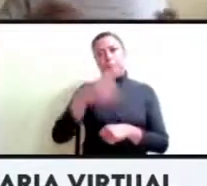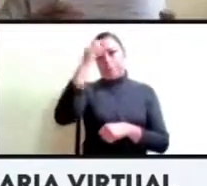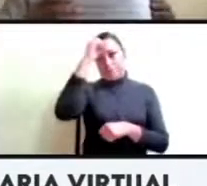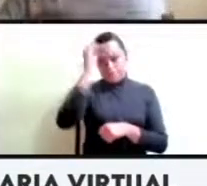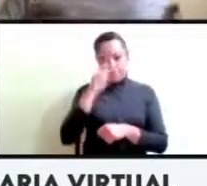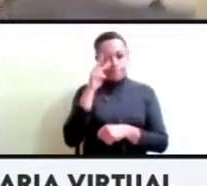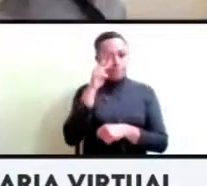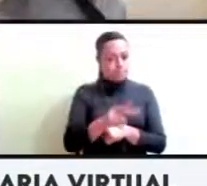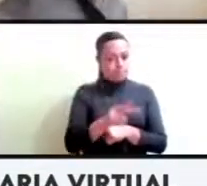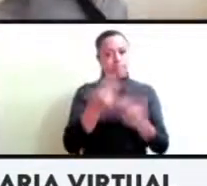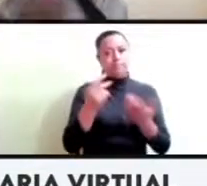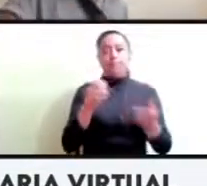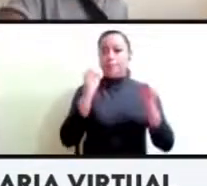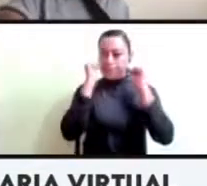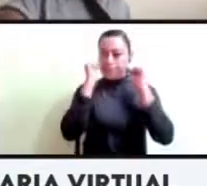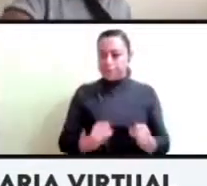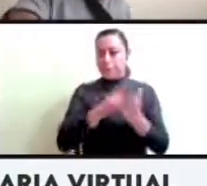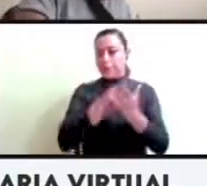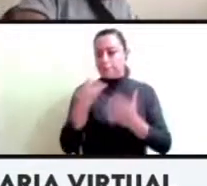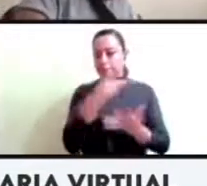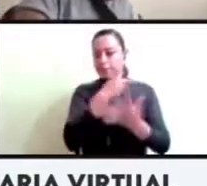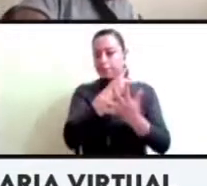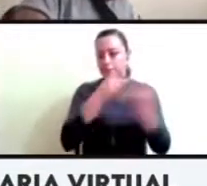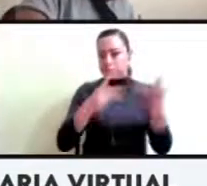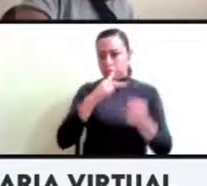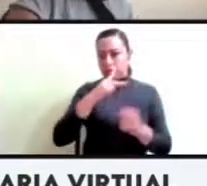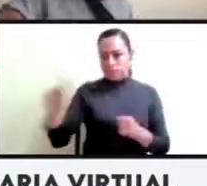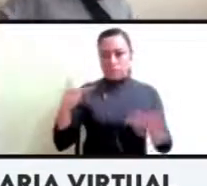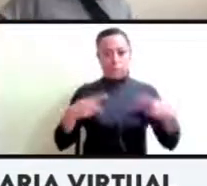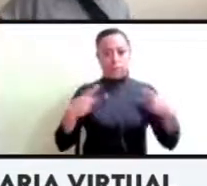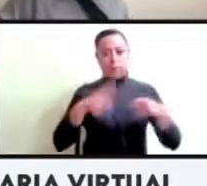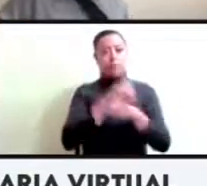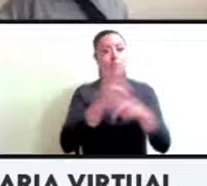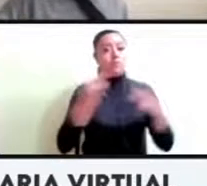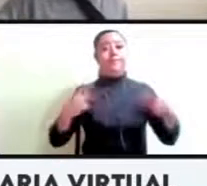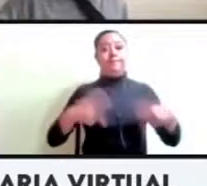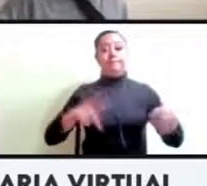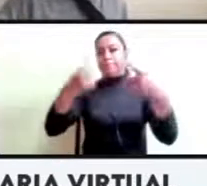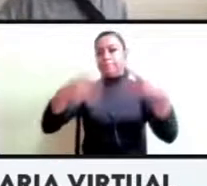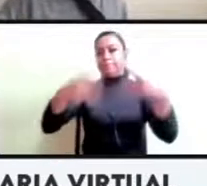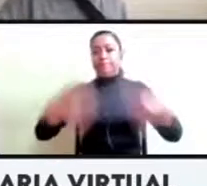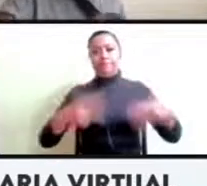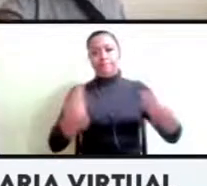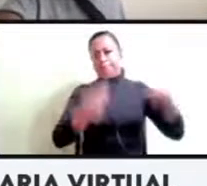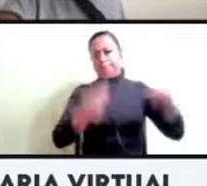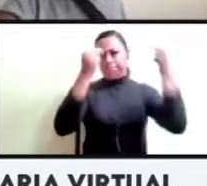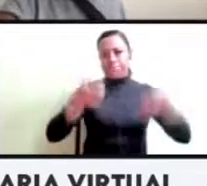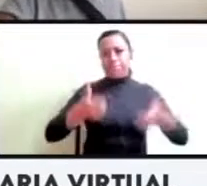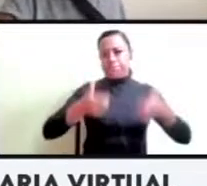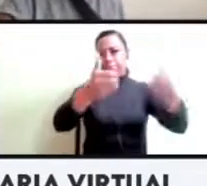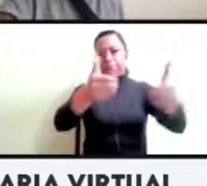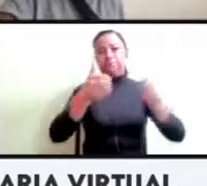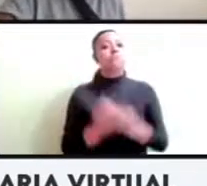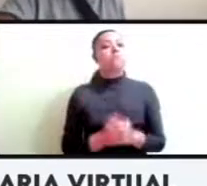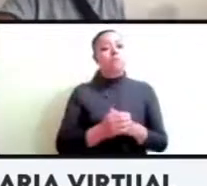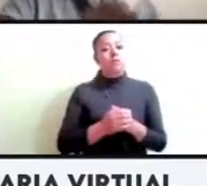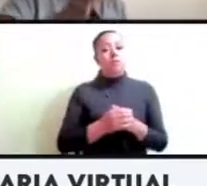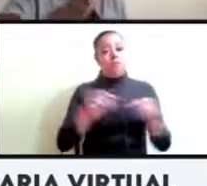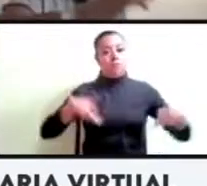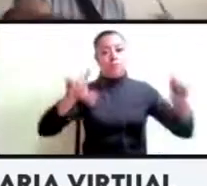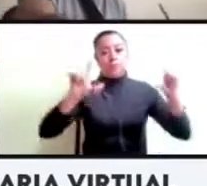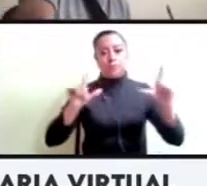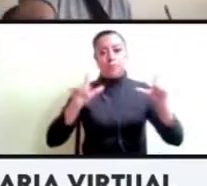personalidad de las personas que se dedican al comercio en el espacio público, dados a conocer en la plataforma de datos abiertos que